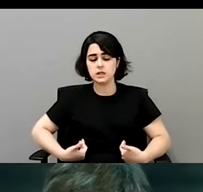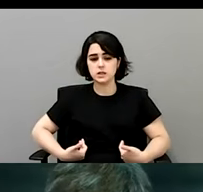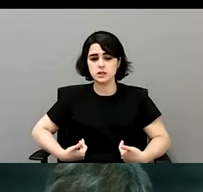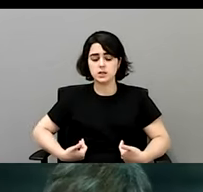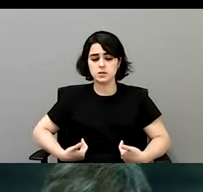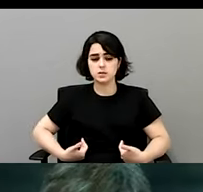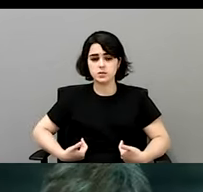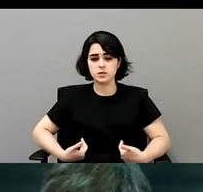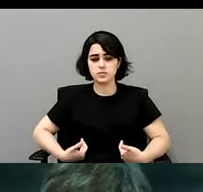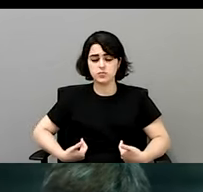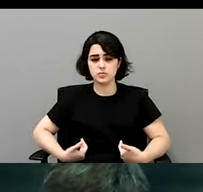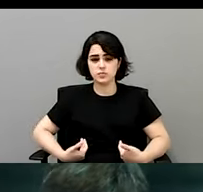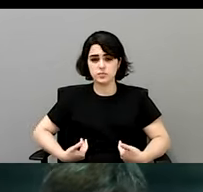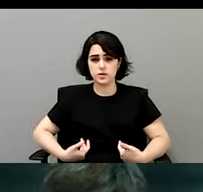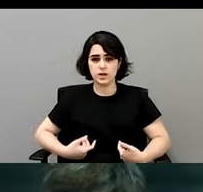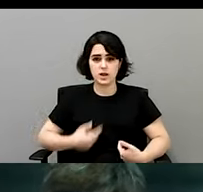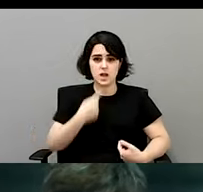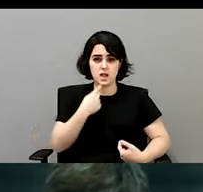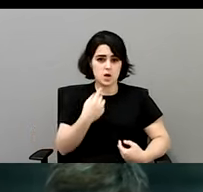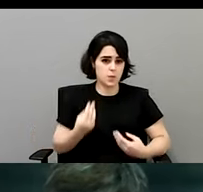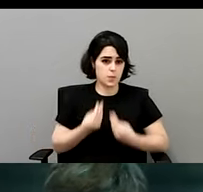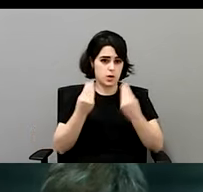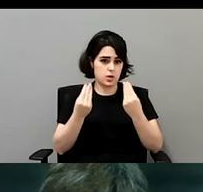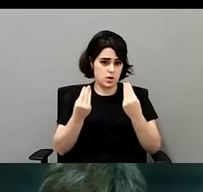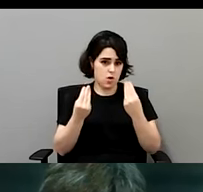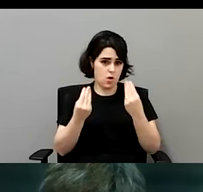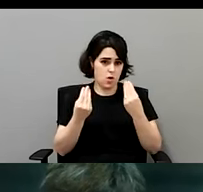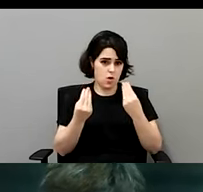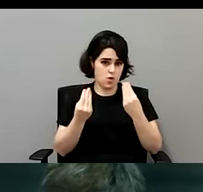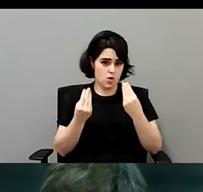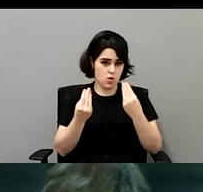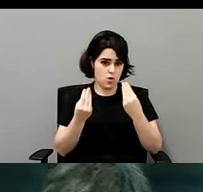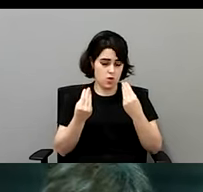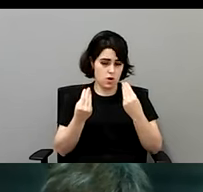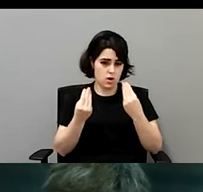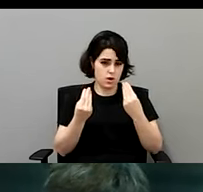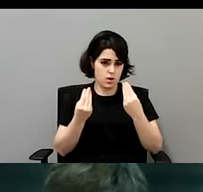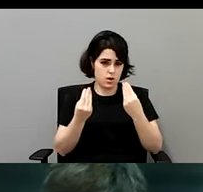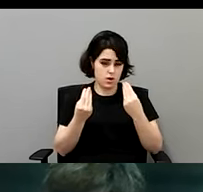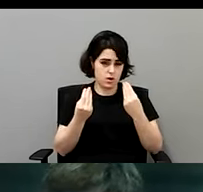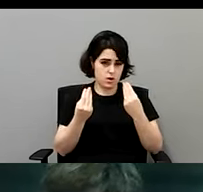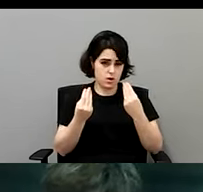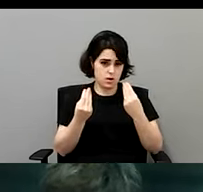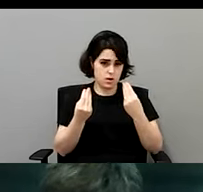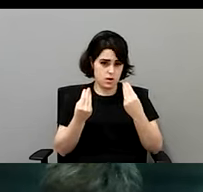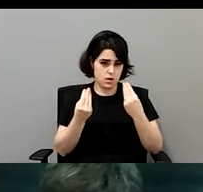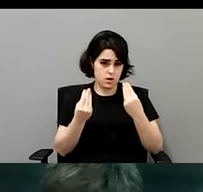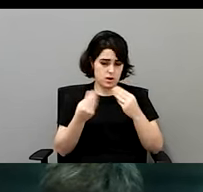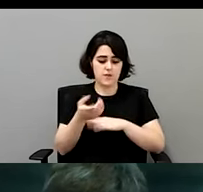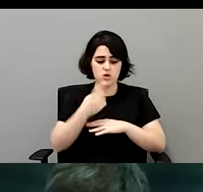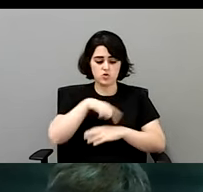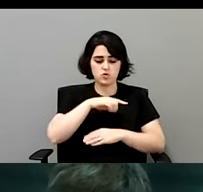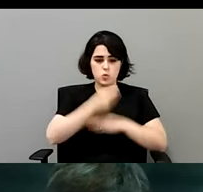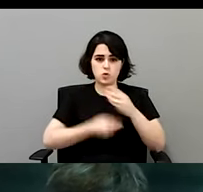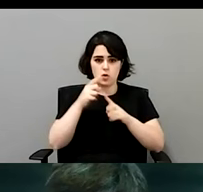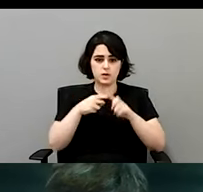Y mejor dicho, con la parcela, tenemos cerebro para autogestionando.